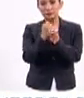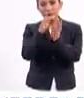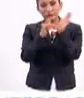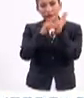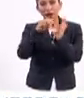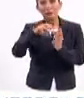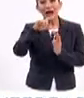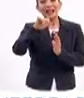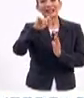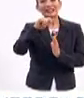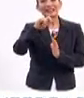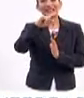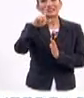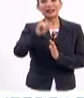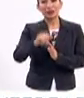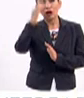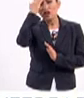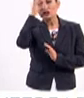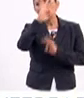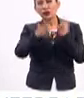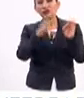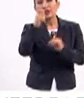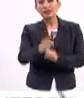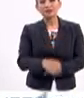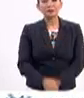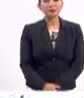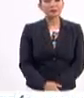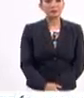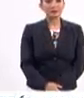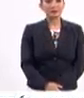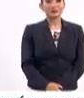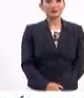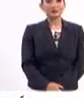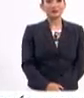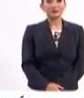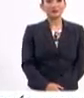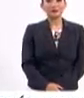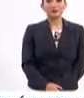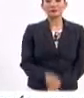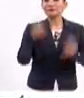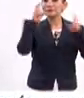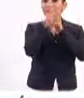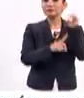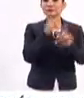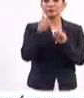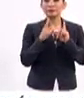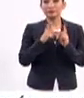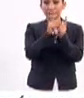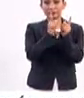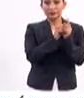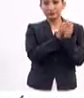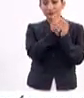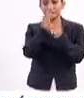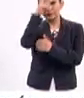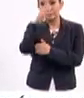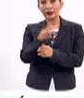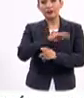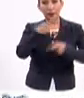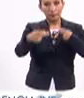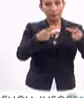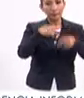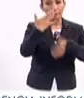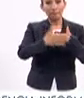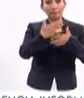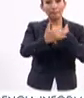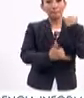documental Malintzin. Te invitamos a conocer todos los detalles. Y en los deportes, la delegación de atletas mexicanos ya se prepara